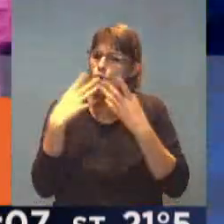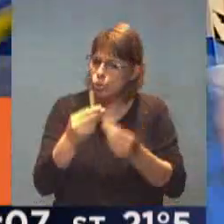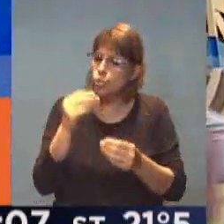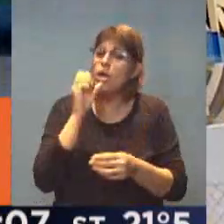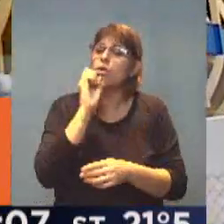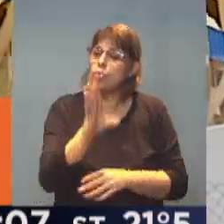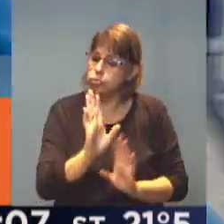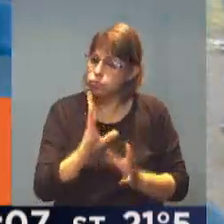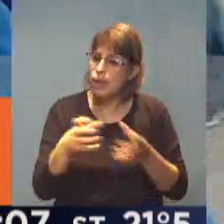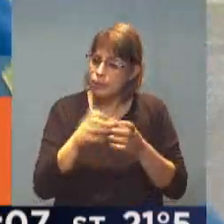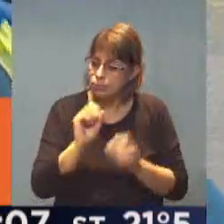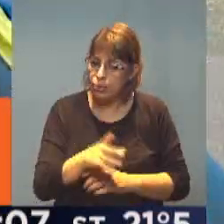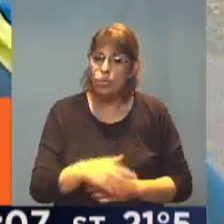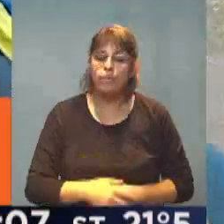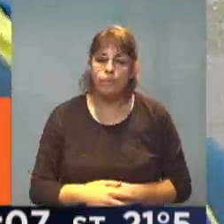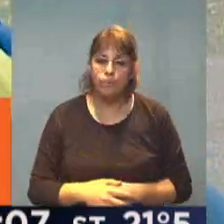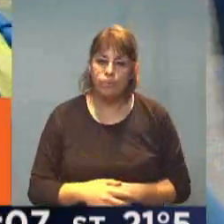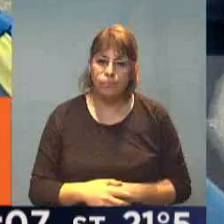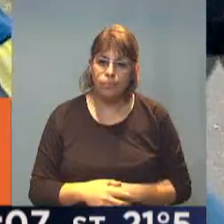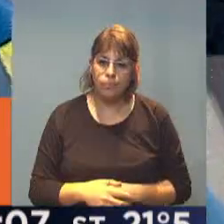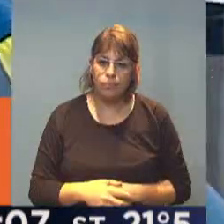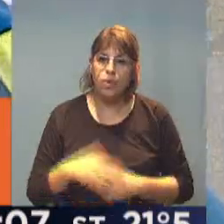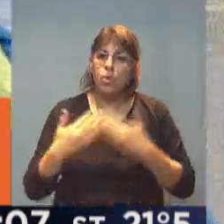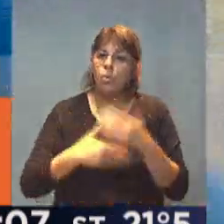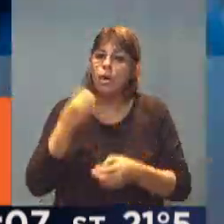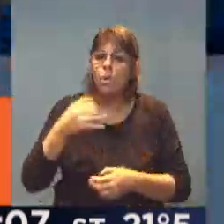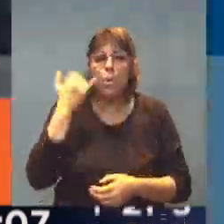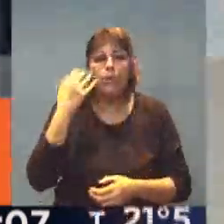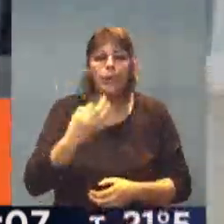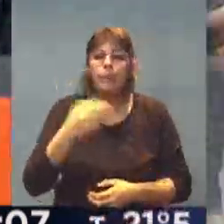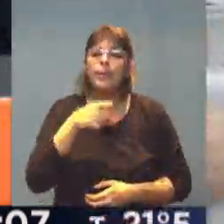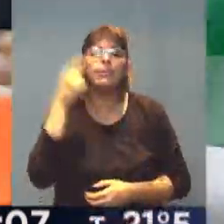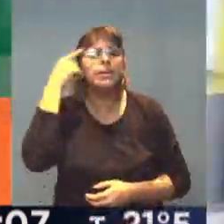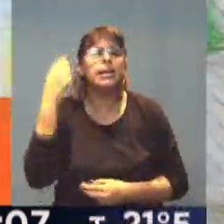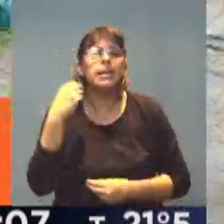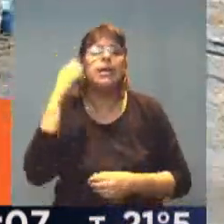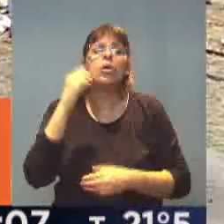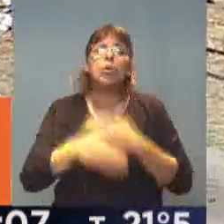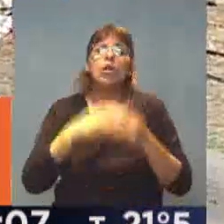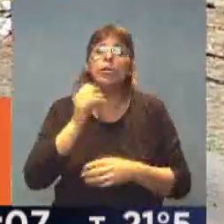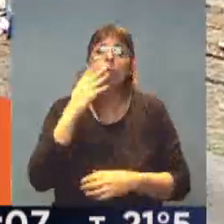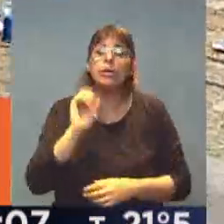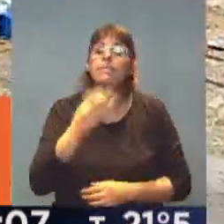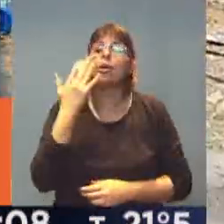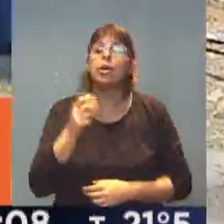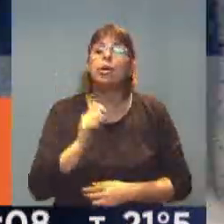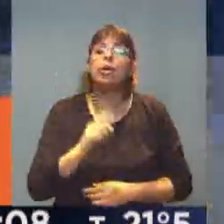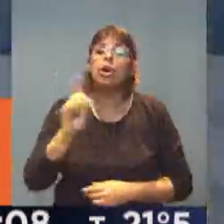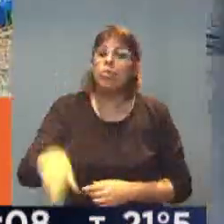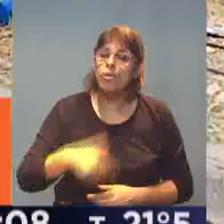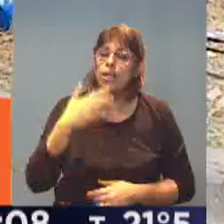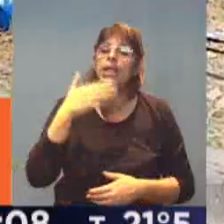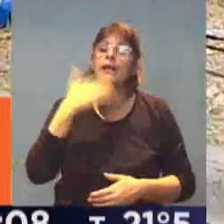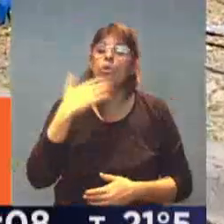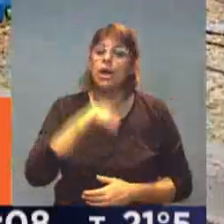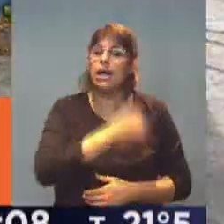Barrios. Mejoró mucho en el último tiempo y está jugando muy bien. Así. ¿Para usted? Sí, porque fue mejor. ¿Qué salió campeón? Porque los demás